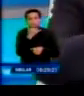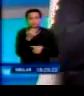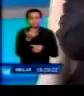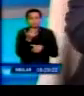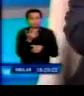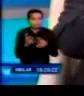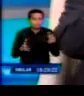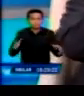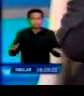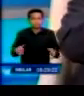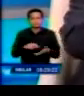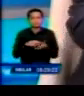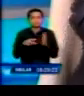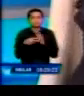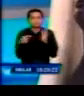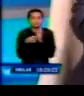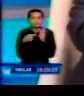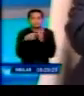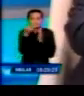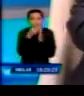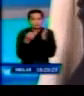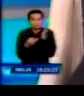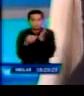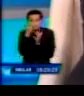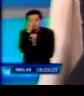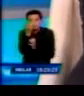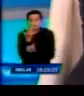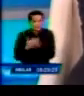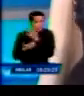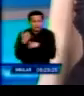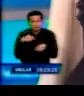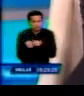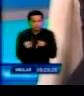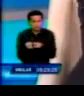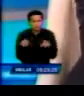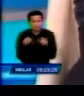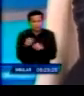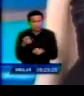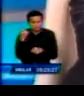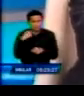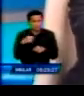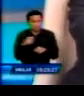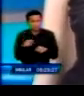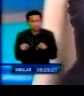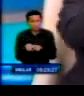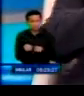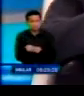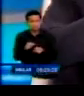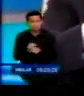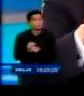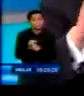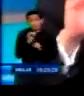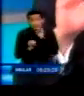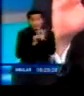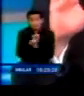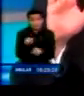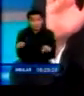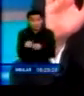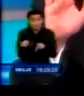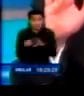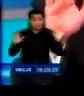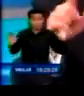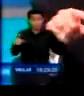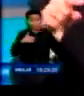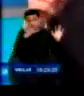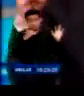un indicador en que se lo registra inferior a años anteriores o a periodos anteriores, incluso al promedio internacional, si no me